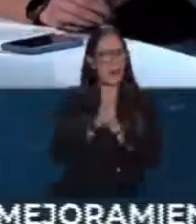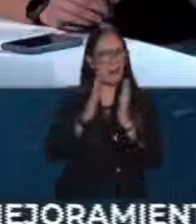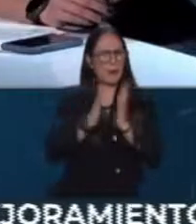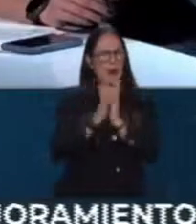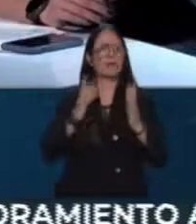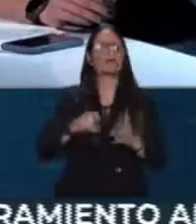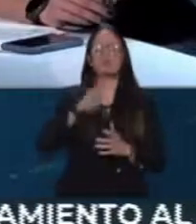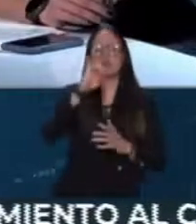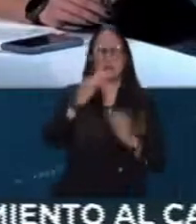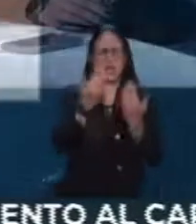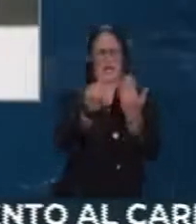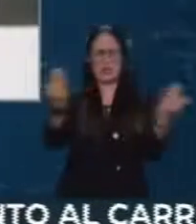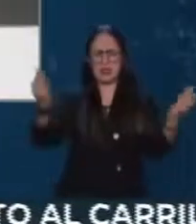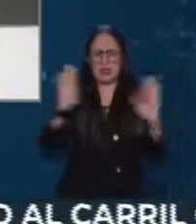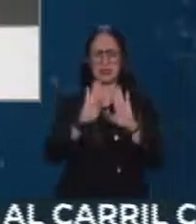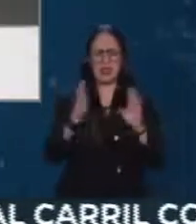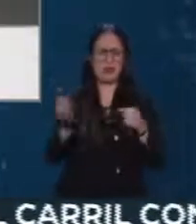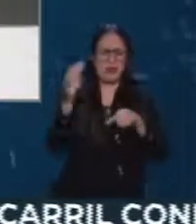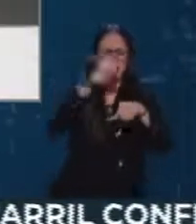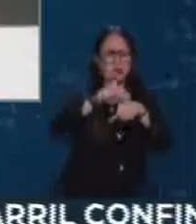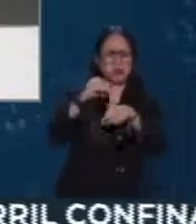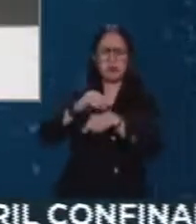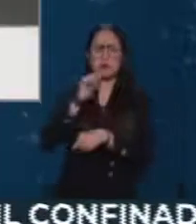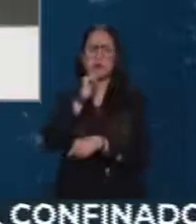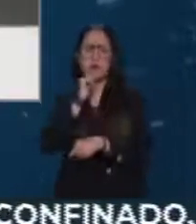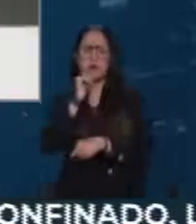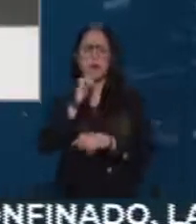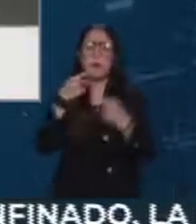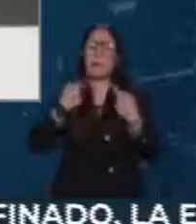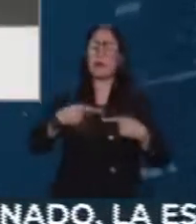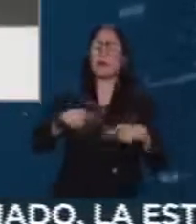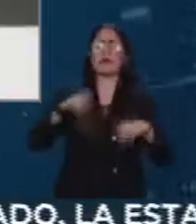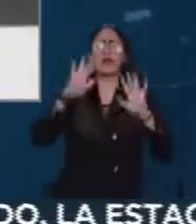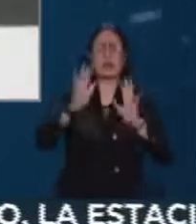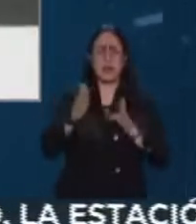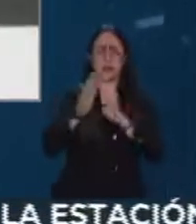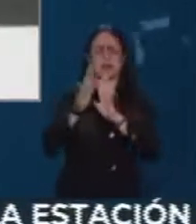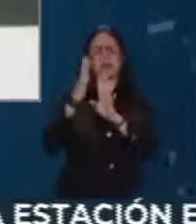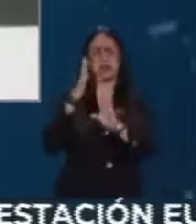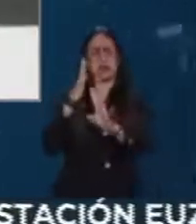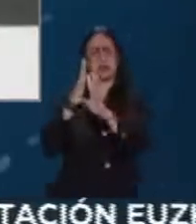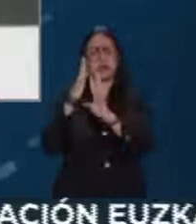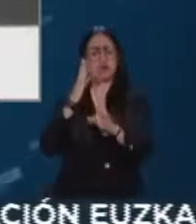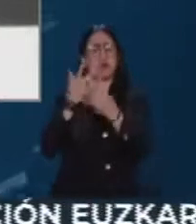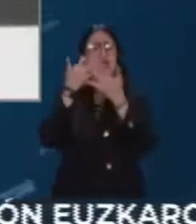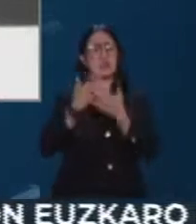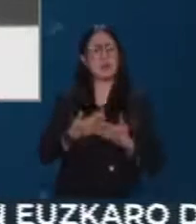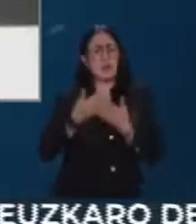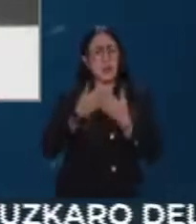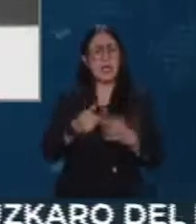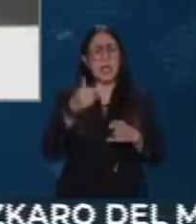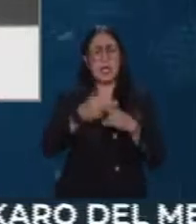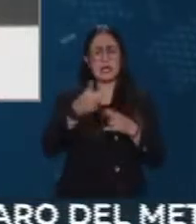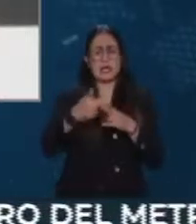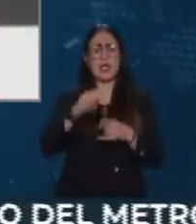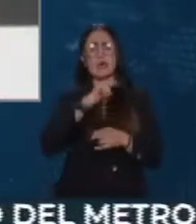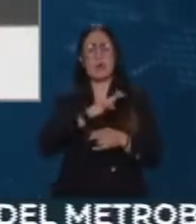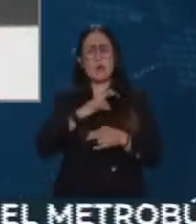antes de que las casillas ya estuvieran instaladas. La mayoría de las personas ya estaban formadas ahí haciendo fila para esperar el momento en el que